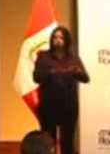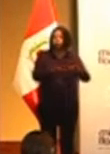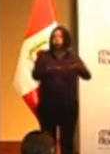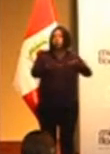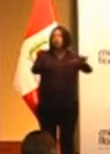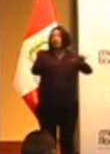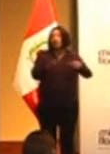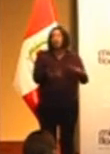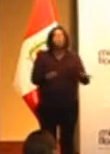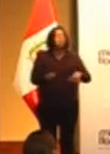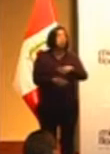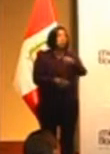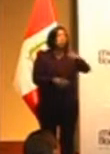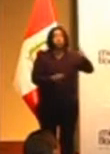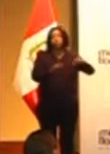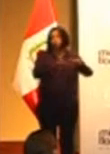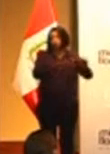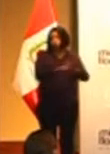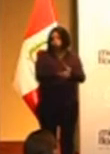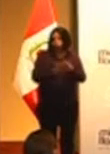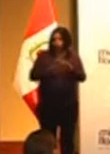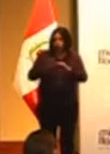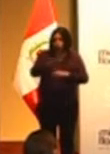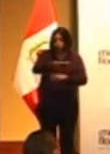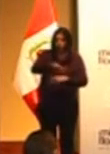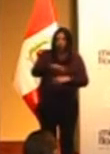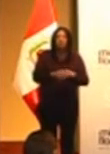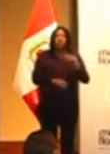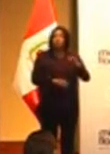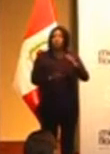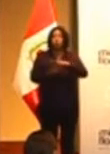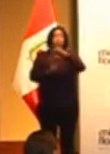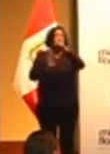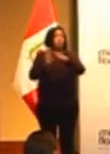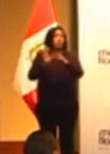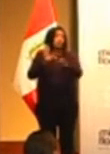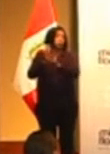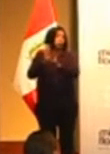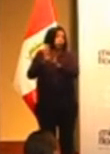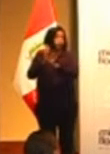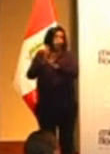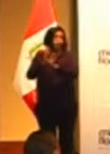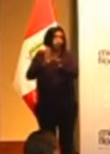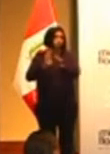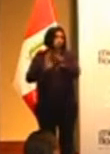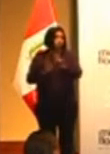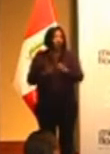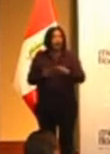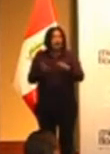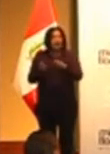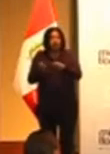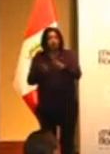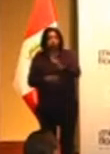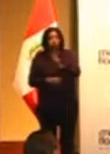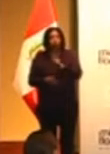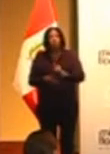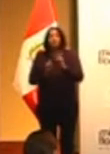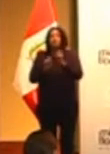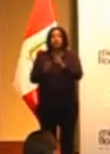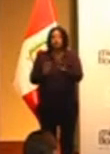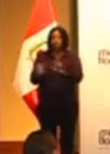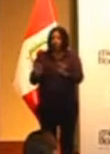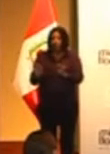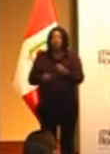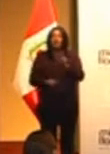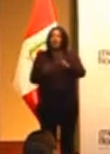toca todo el resto del distrito. Siempre es un programa voluntario. No hay ninguna imposición, no hay ningún premio,